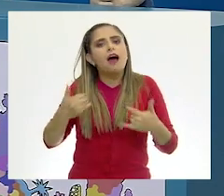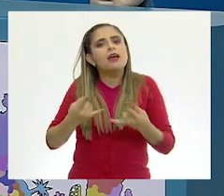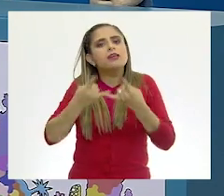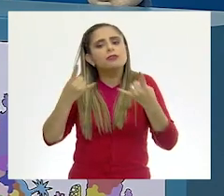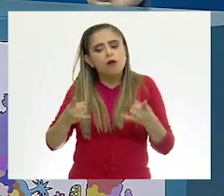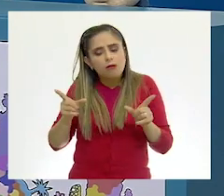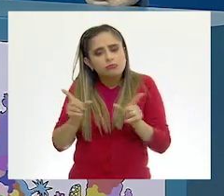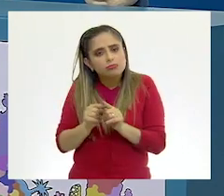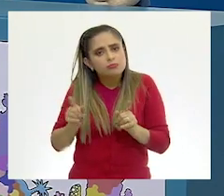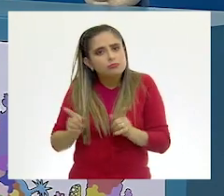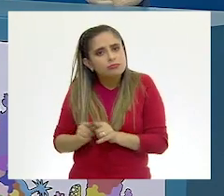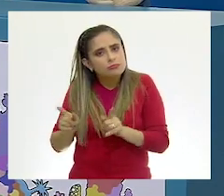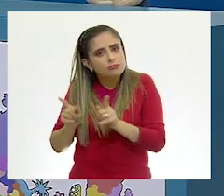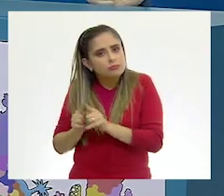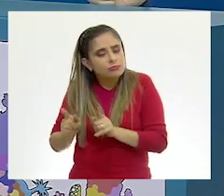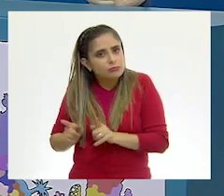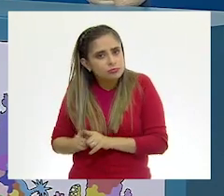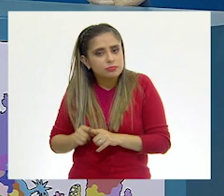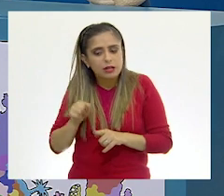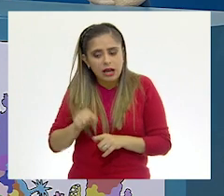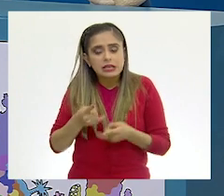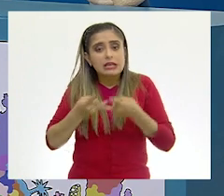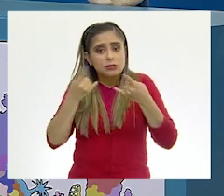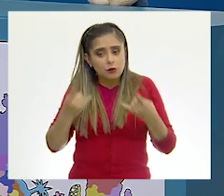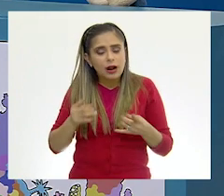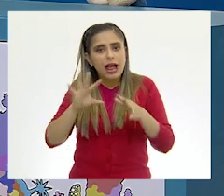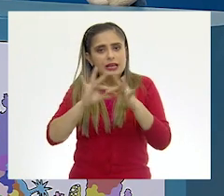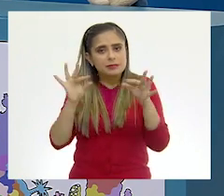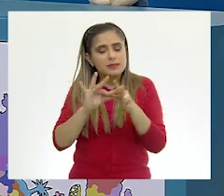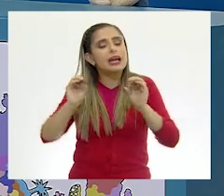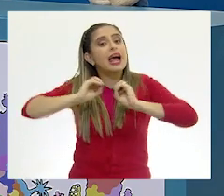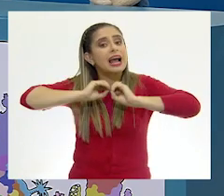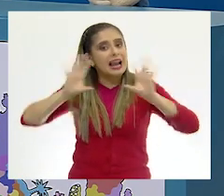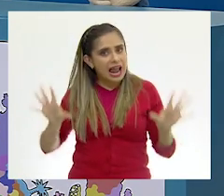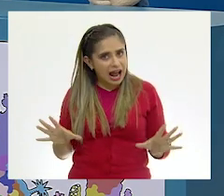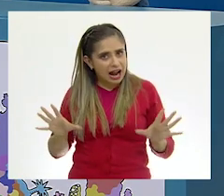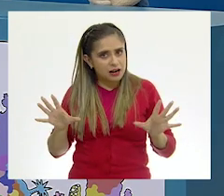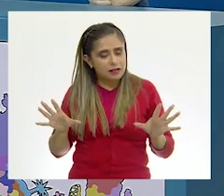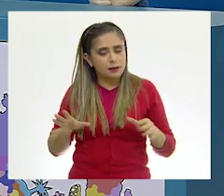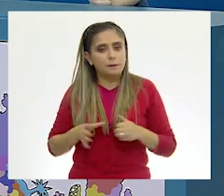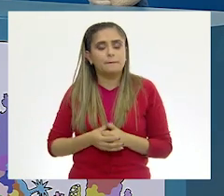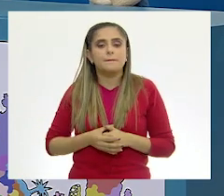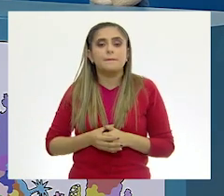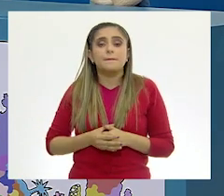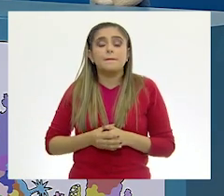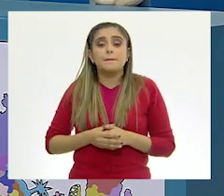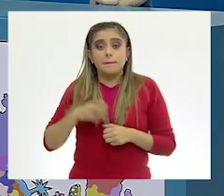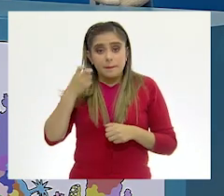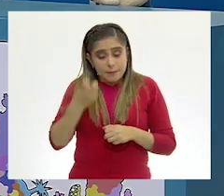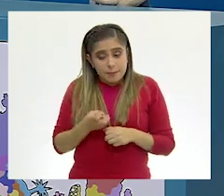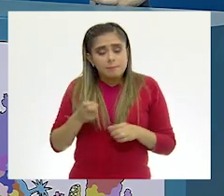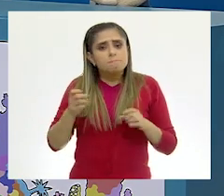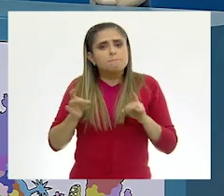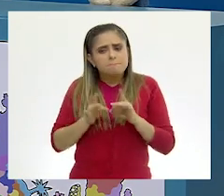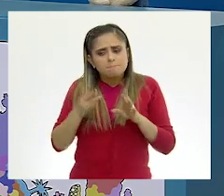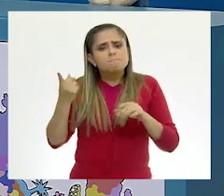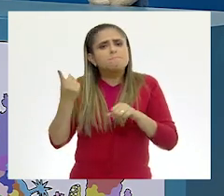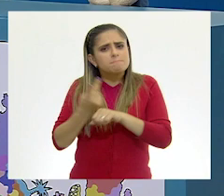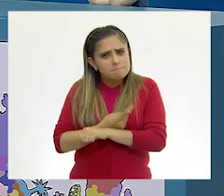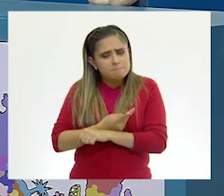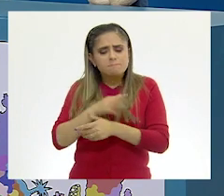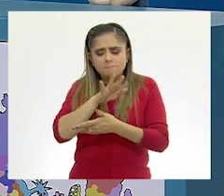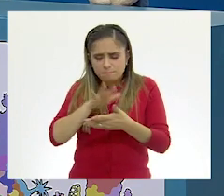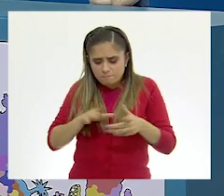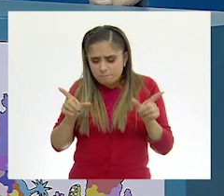muy concreta. La redacción es clara, precisa y directa. Los sucesos o hechos se describen de manera breve